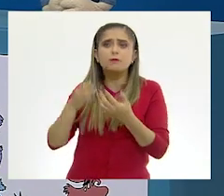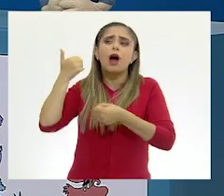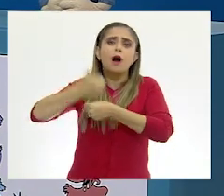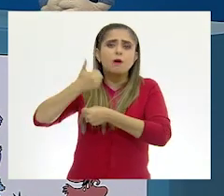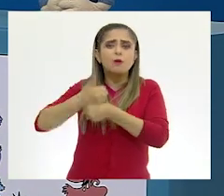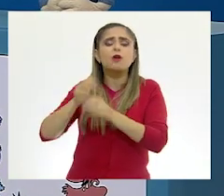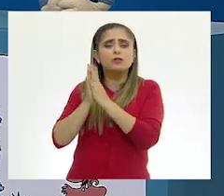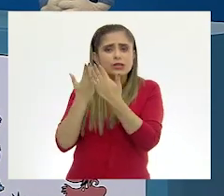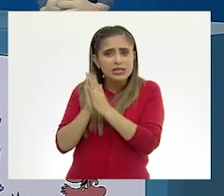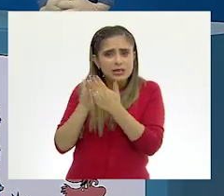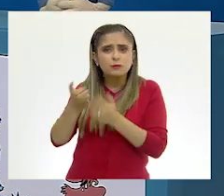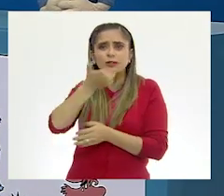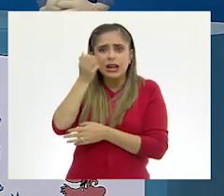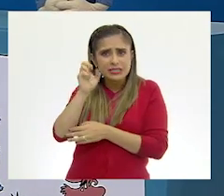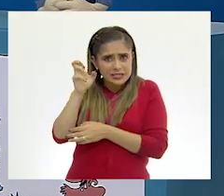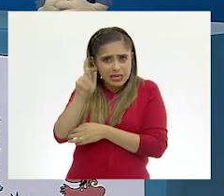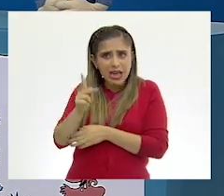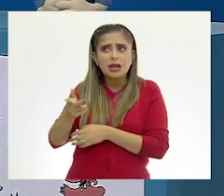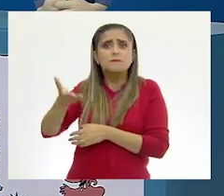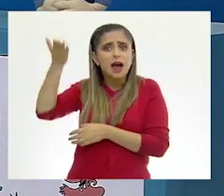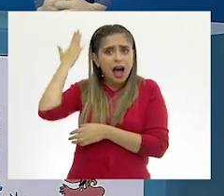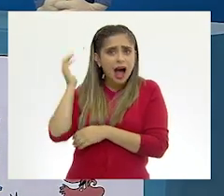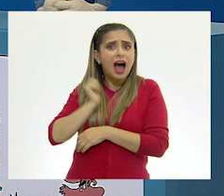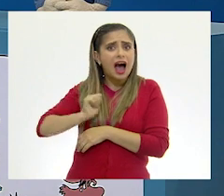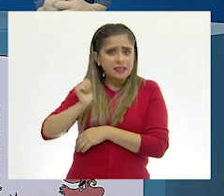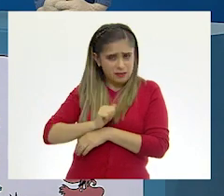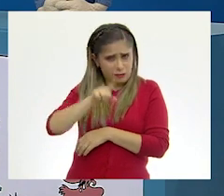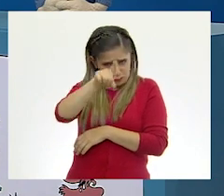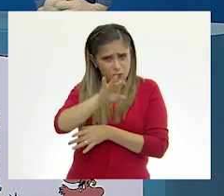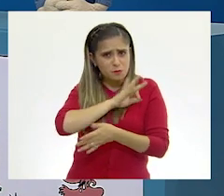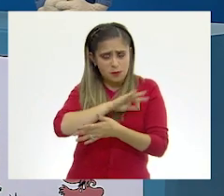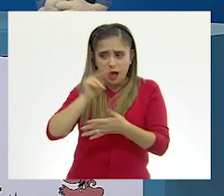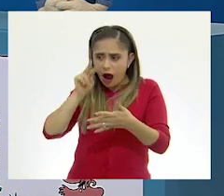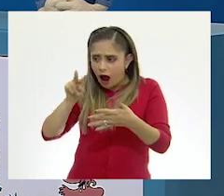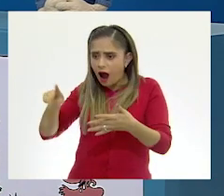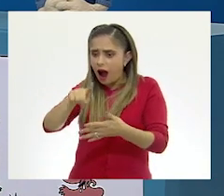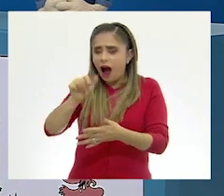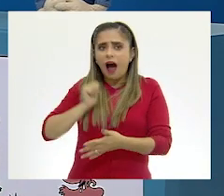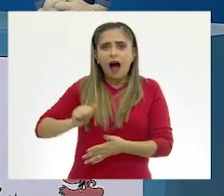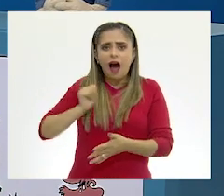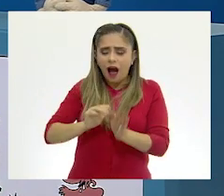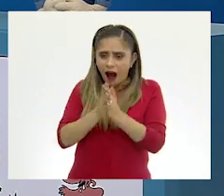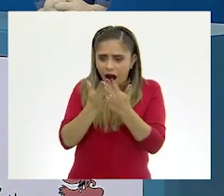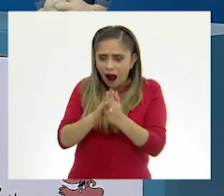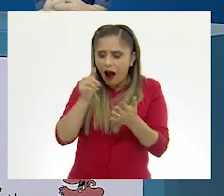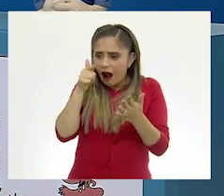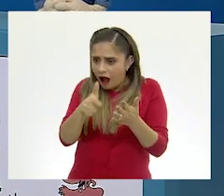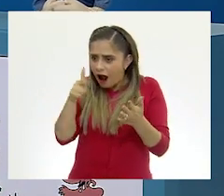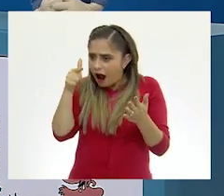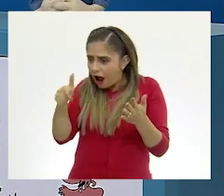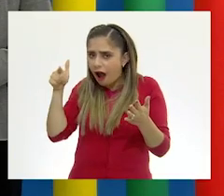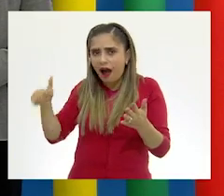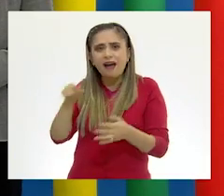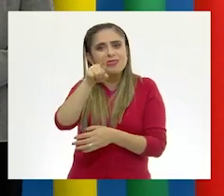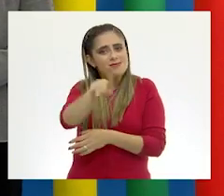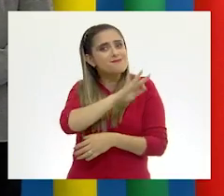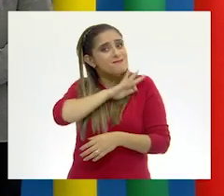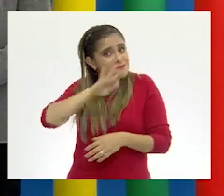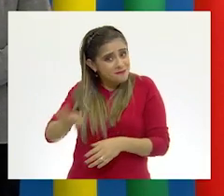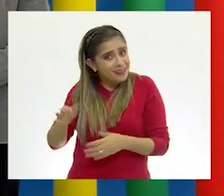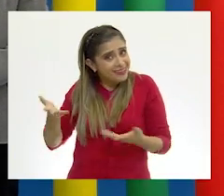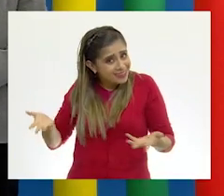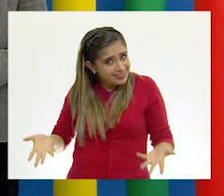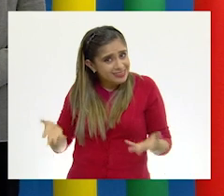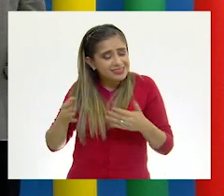abuelos. Están increíbles, ojalá puedan darse un tiempo y verán qué interesantes y divertidos son estos libros. Y